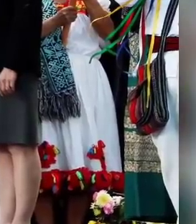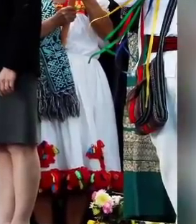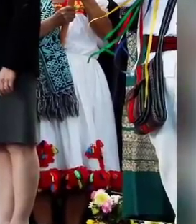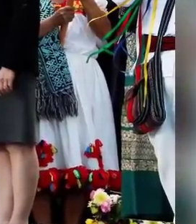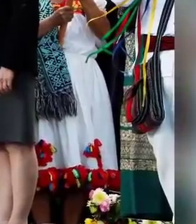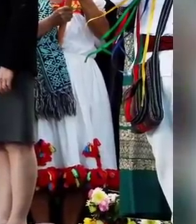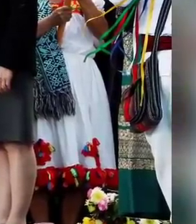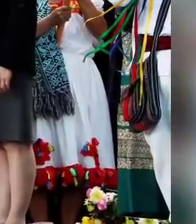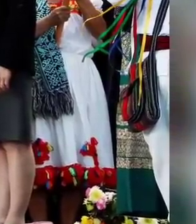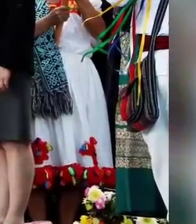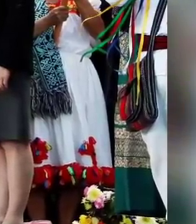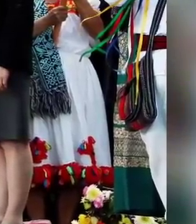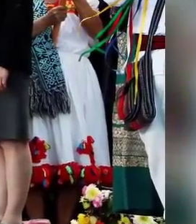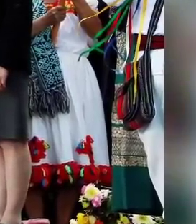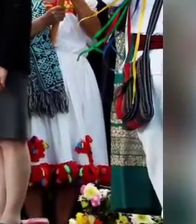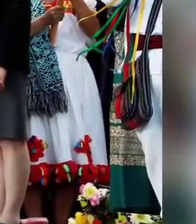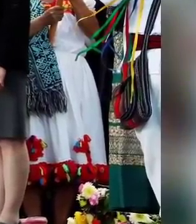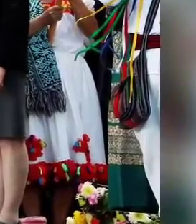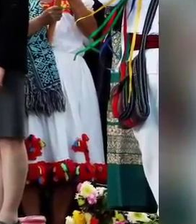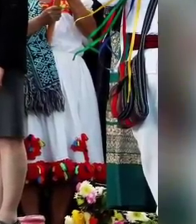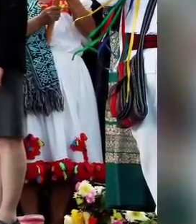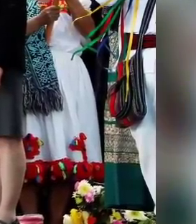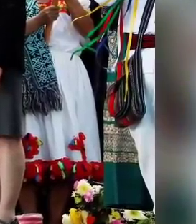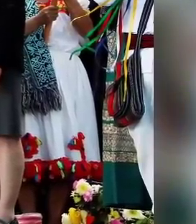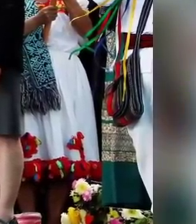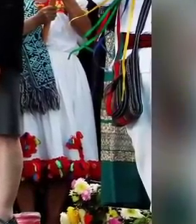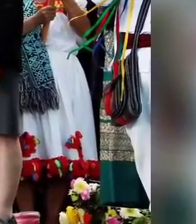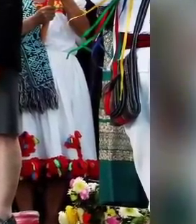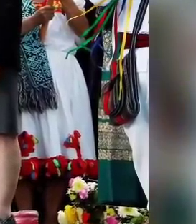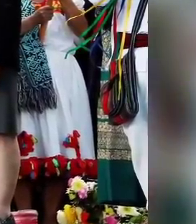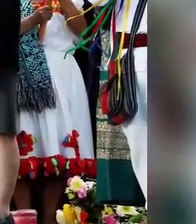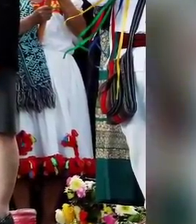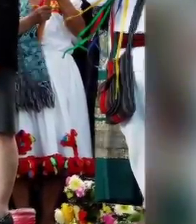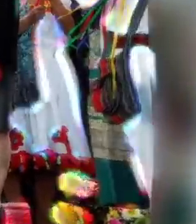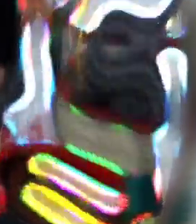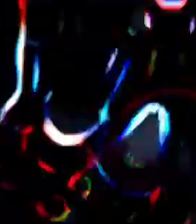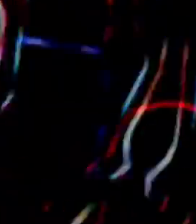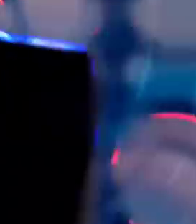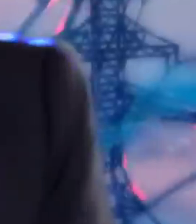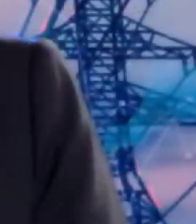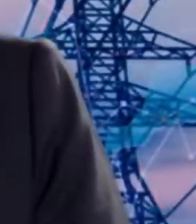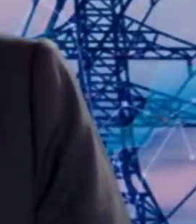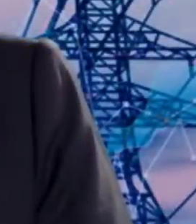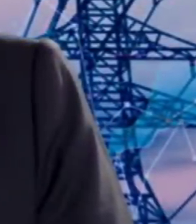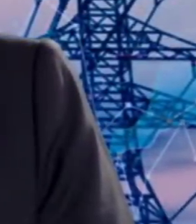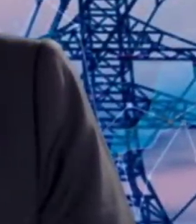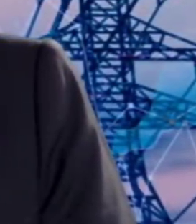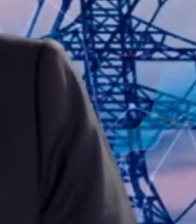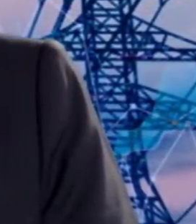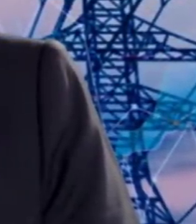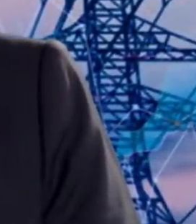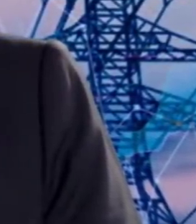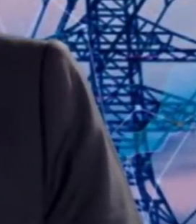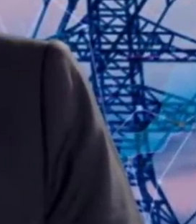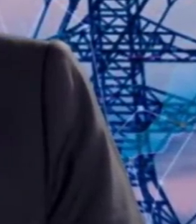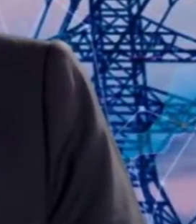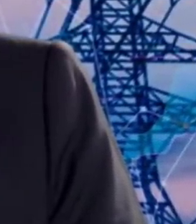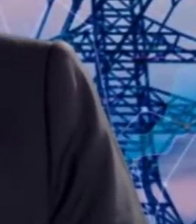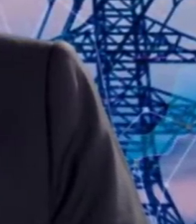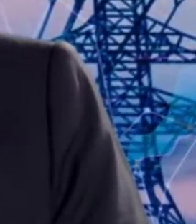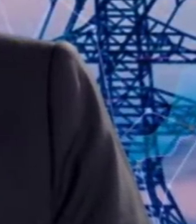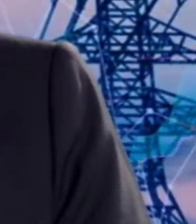voy a decir, el mejor del mundo. El presidente dice que esa pausa sería un beneficio para los mexicanos,